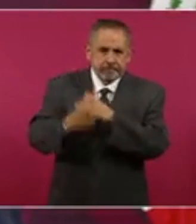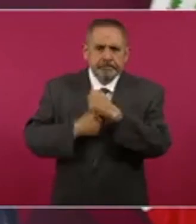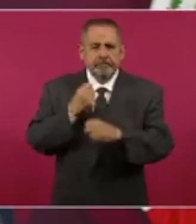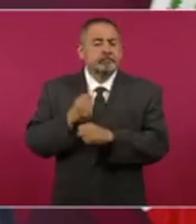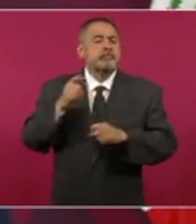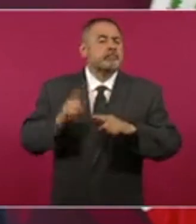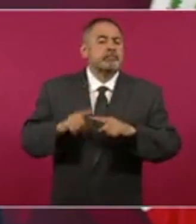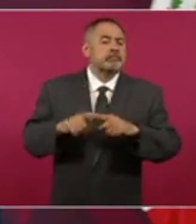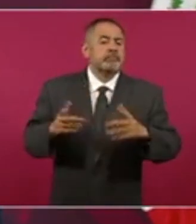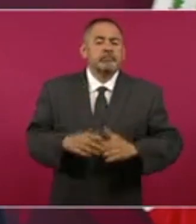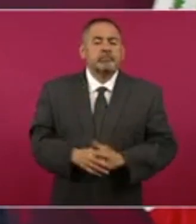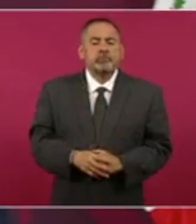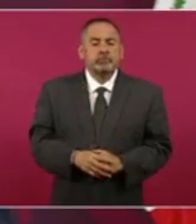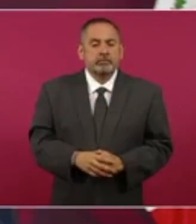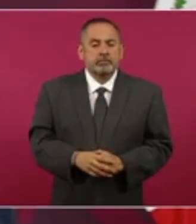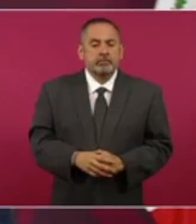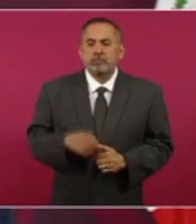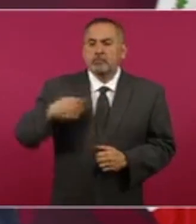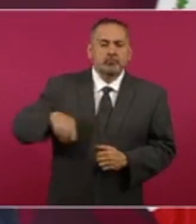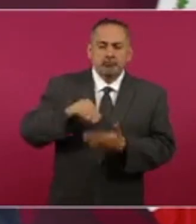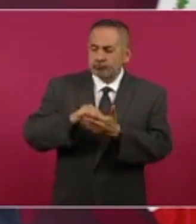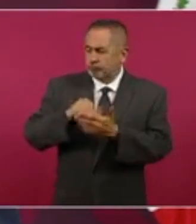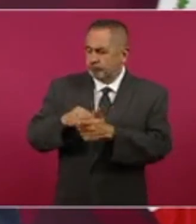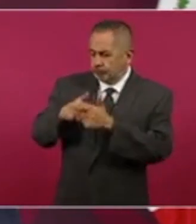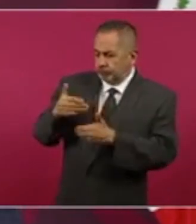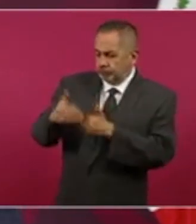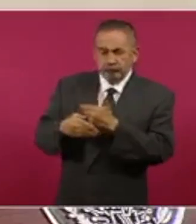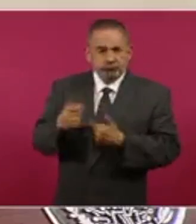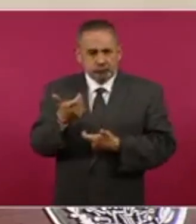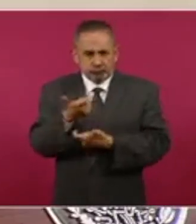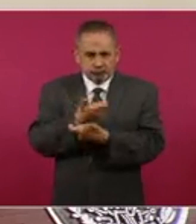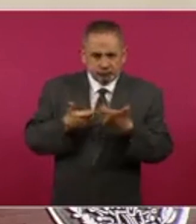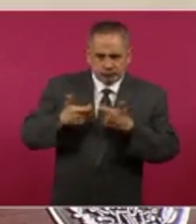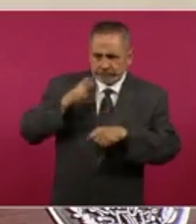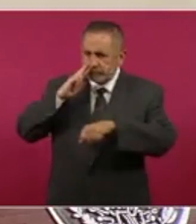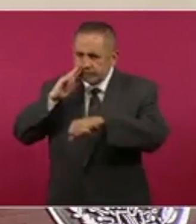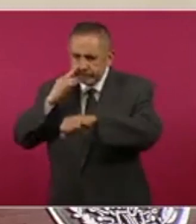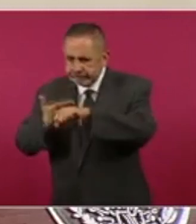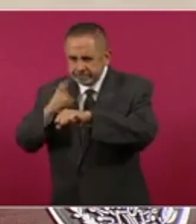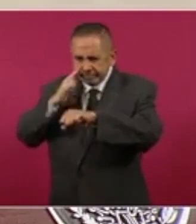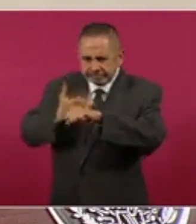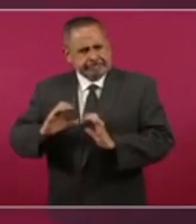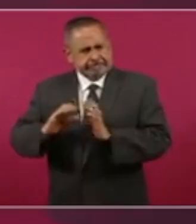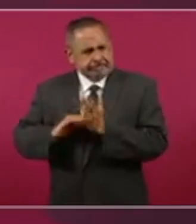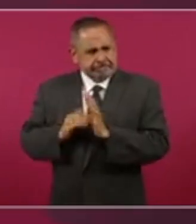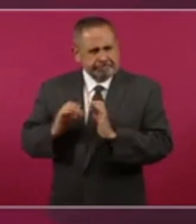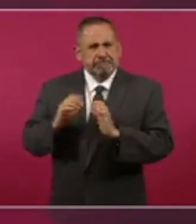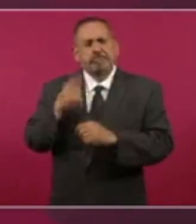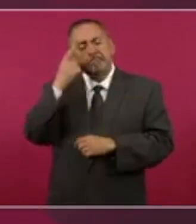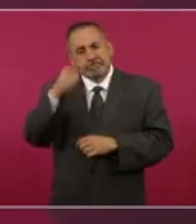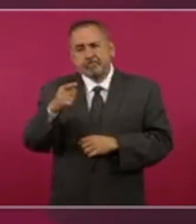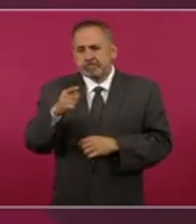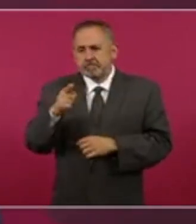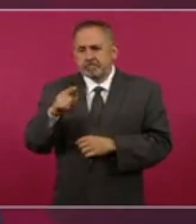a seguir manejando las finanzas con mucha responsabilidad para blindar